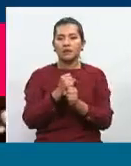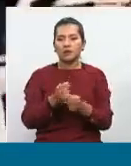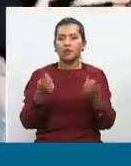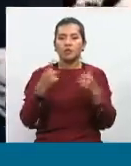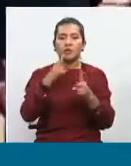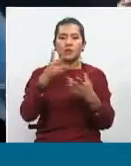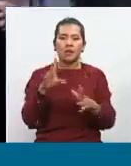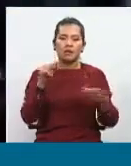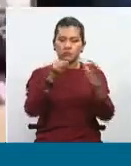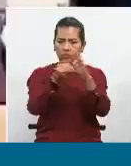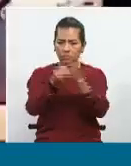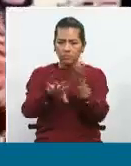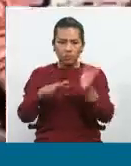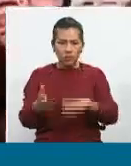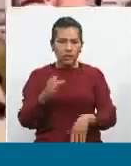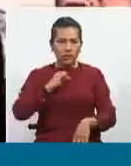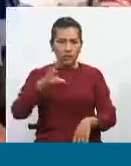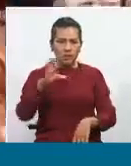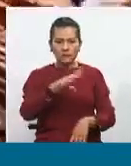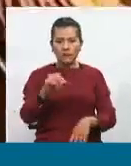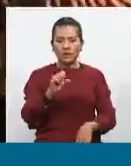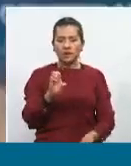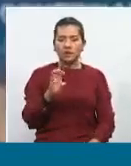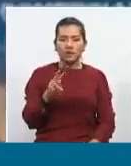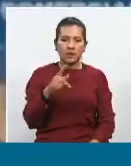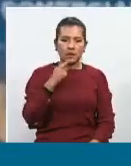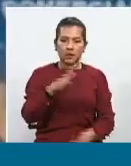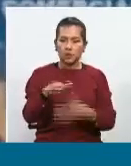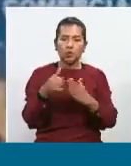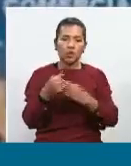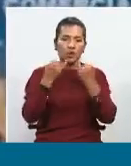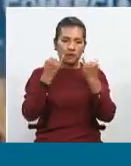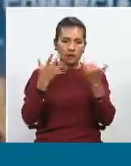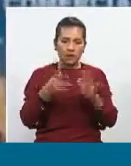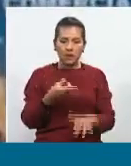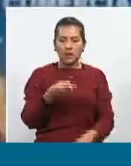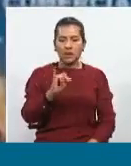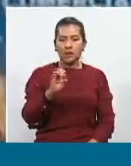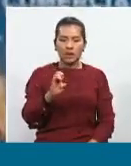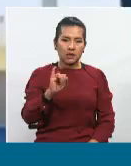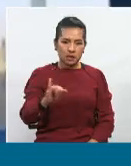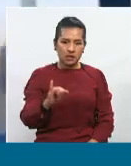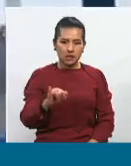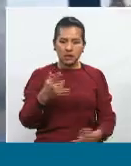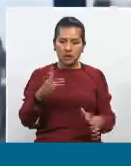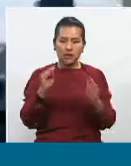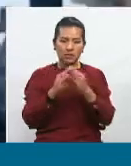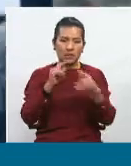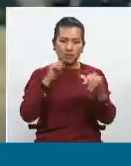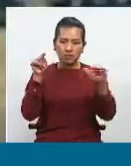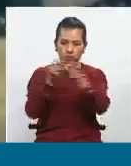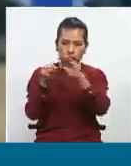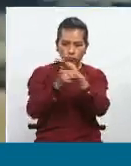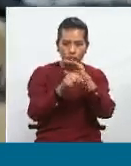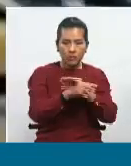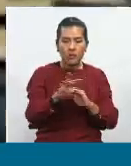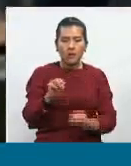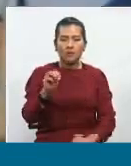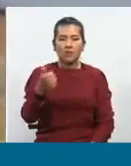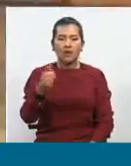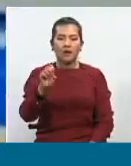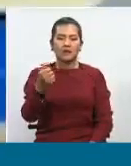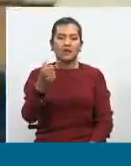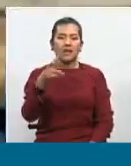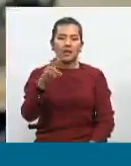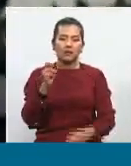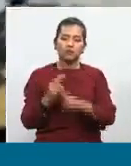de Sacaba y Sencata, puesto que así lo ha denominado la GIEI, masacres. Los procesos penales que se